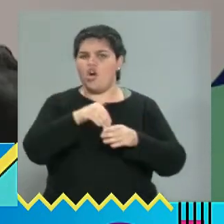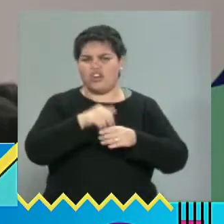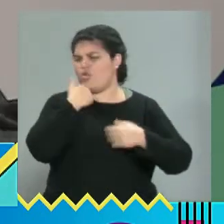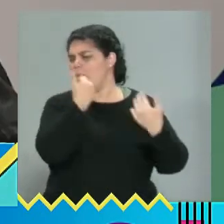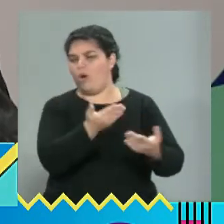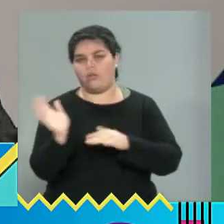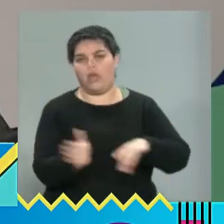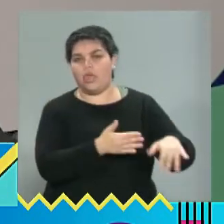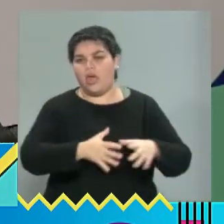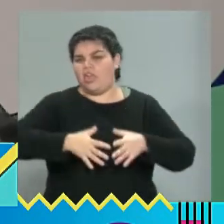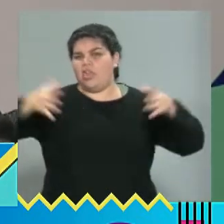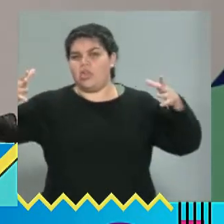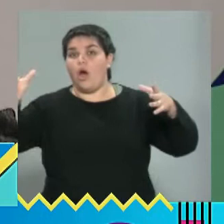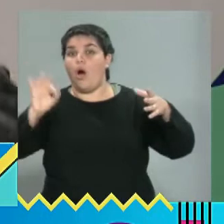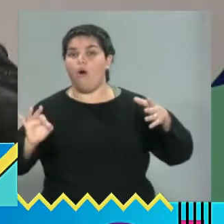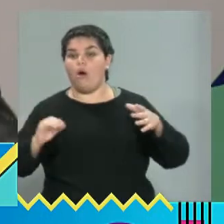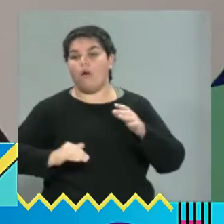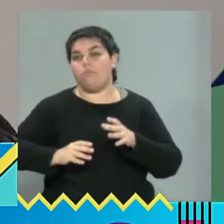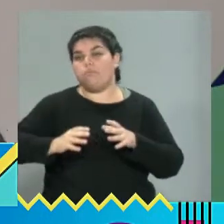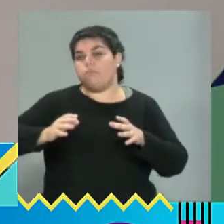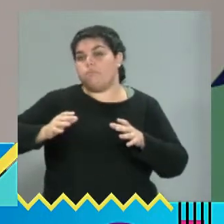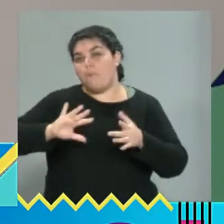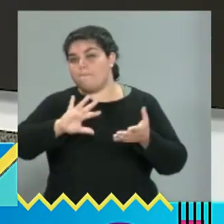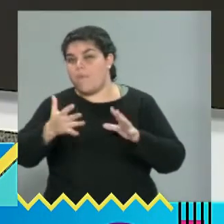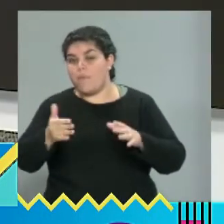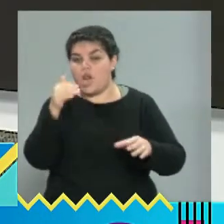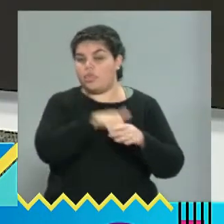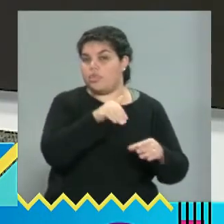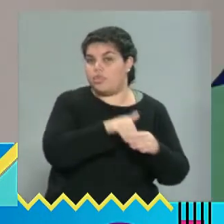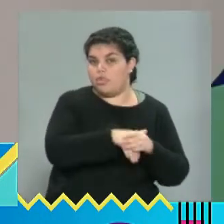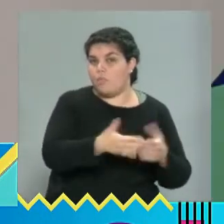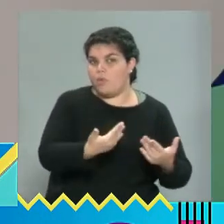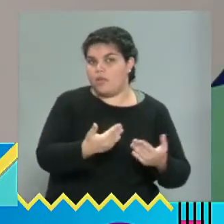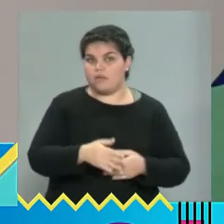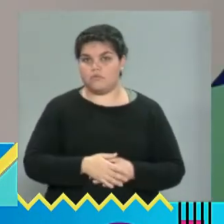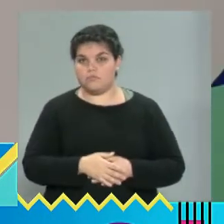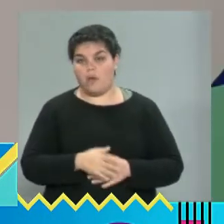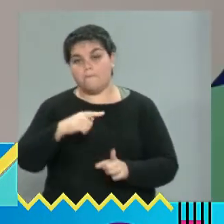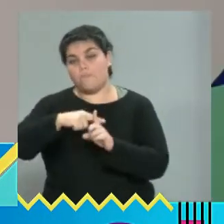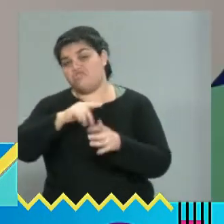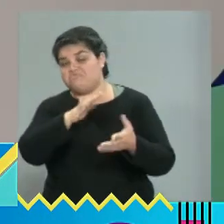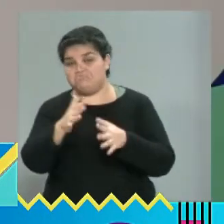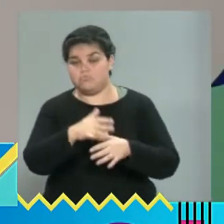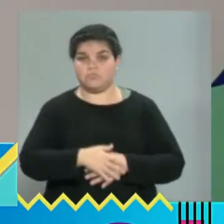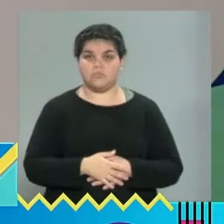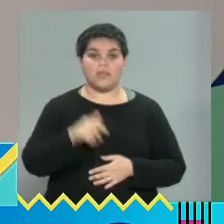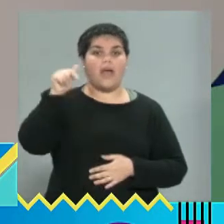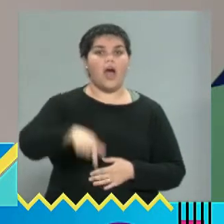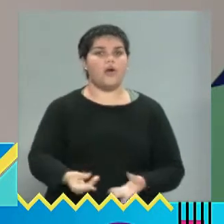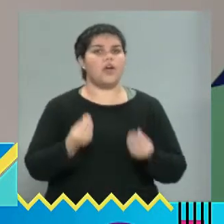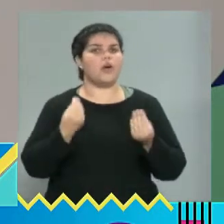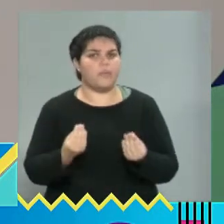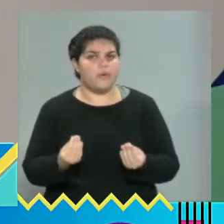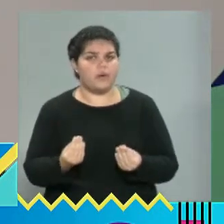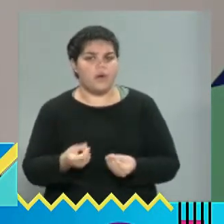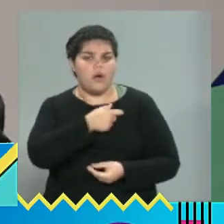muchísimo, o crecemos moderado y ahorramos. Entonces, todas las noticias eran relativamente positivas. La situación de ahora es, el gobierno no sabe cómo cerrar las